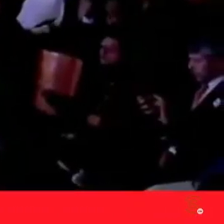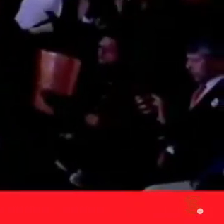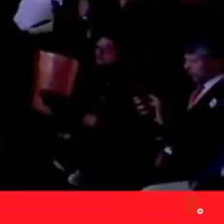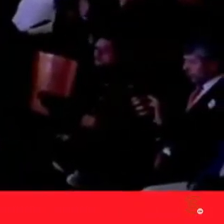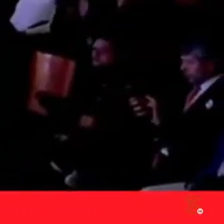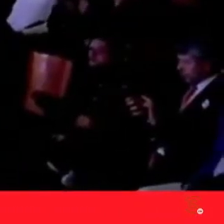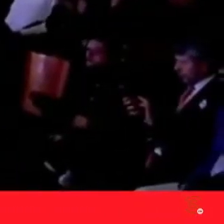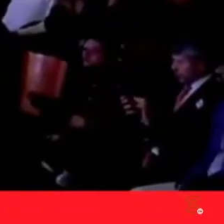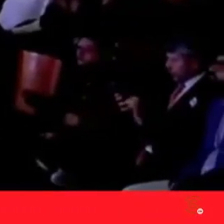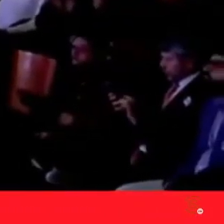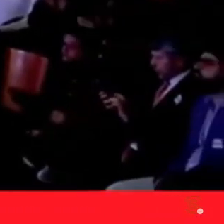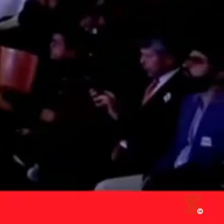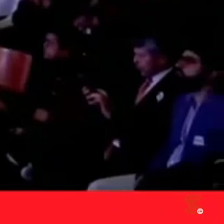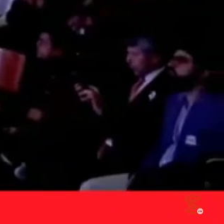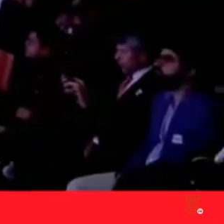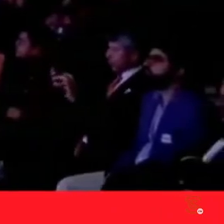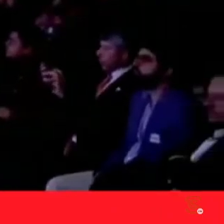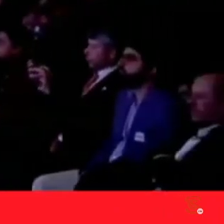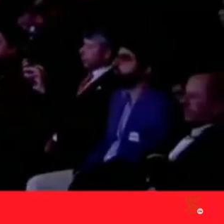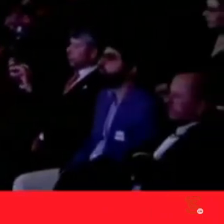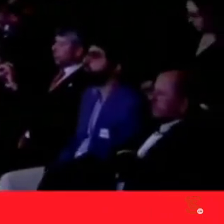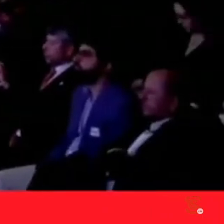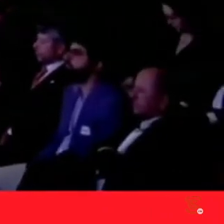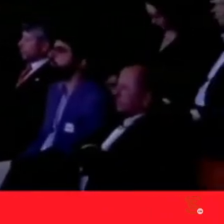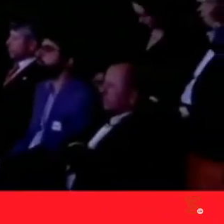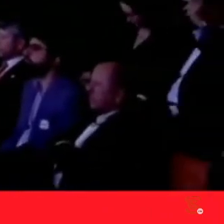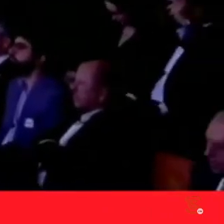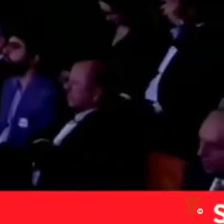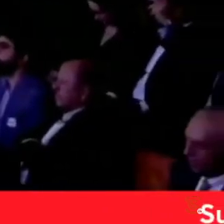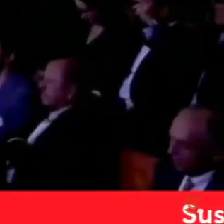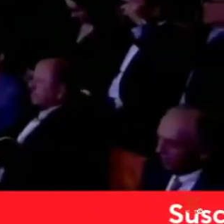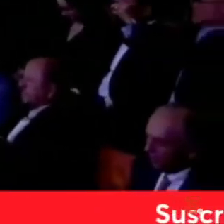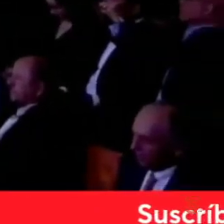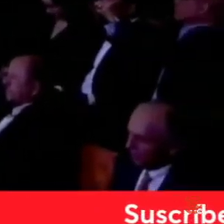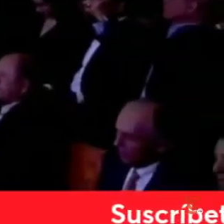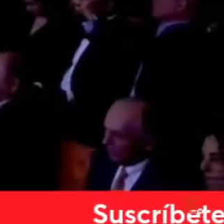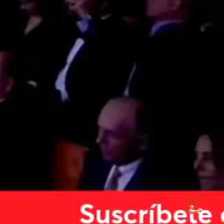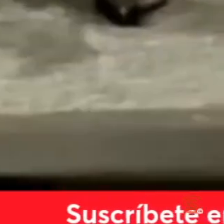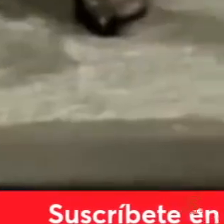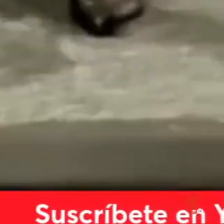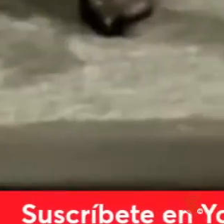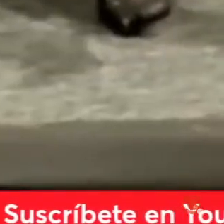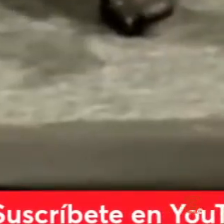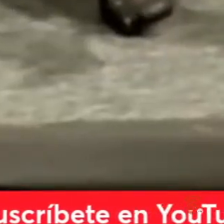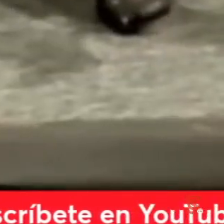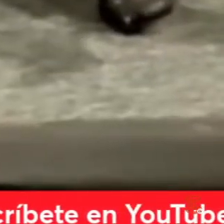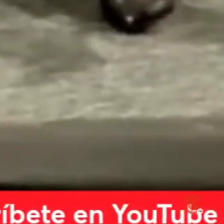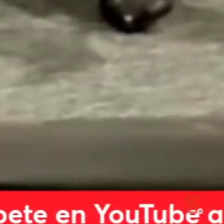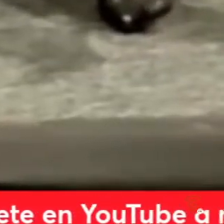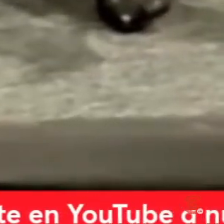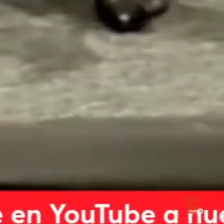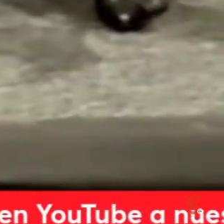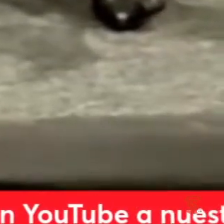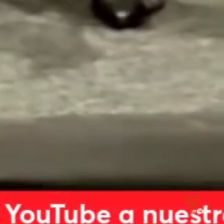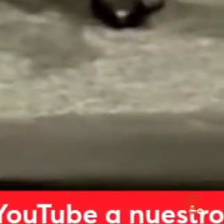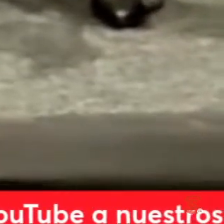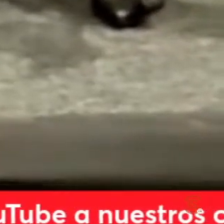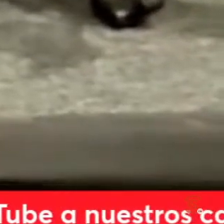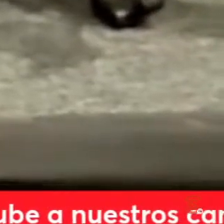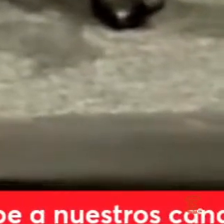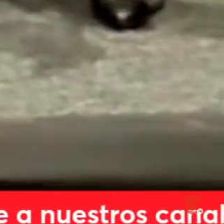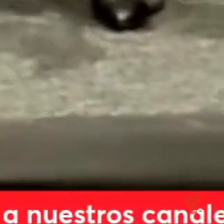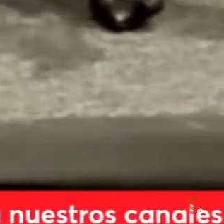Continuamos con la Secretaría de las Mujeres de la Ciudad de México, que estará a cargo de Dafne